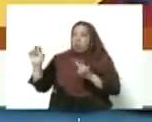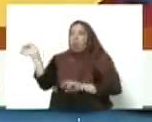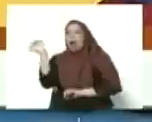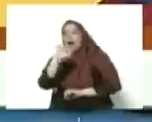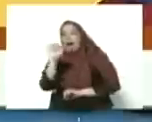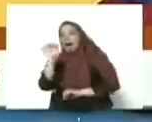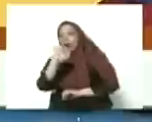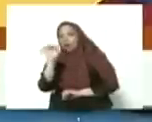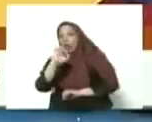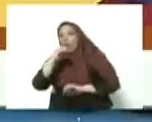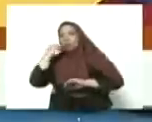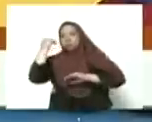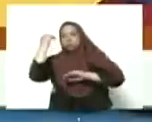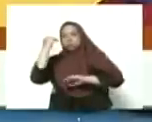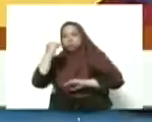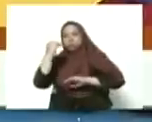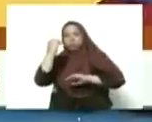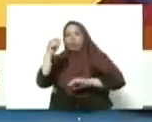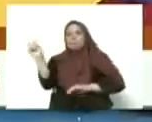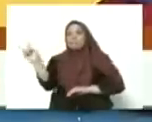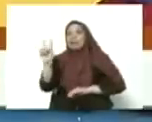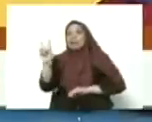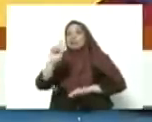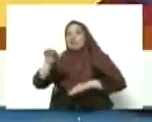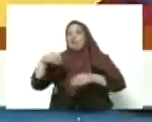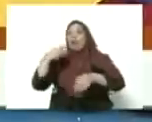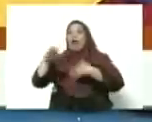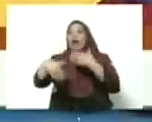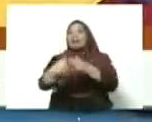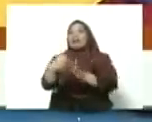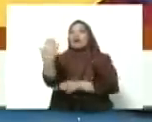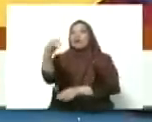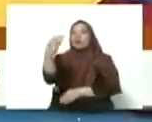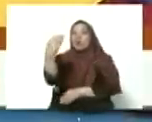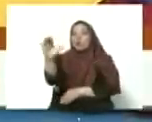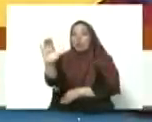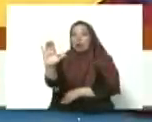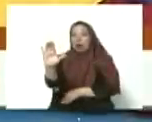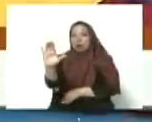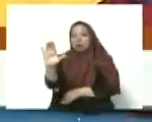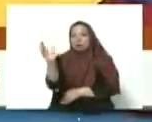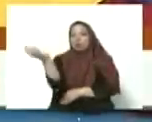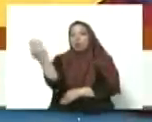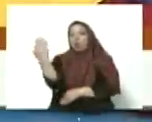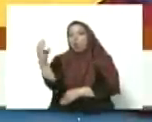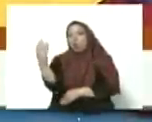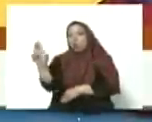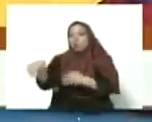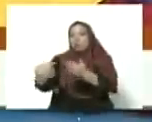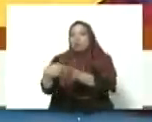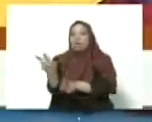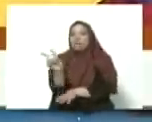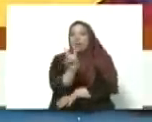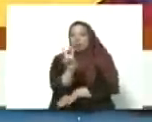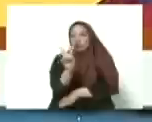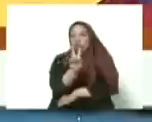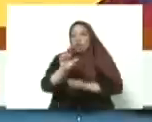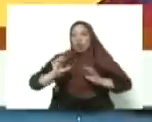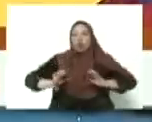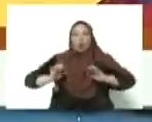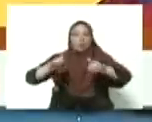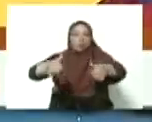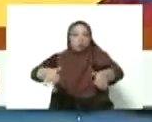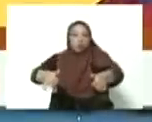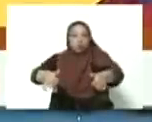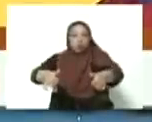simbólicamente un camión venezolano pasó hacia el lado colombiano y un camión colombiano pasó hacia el lado venezolano.